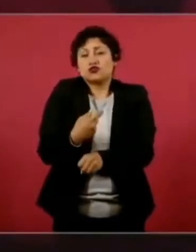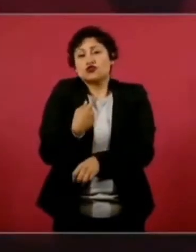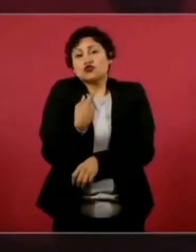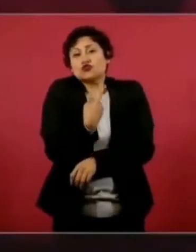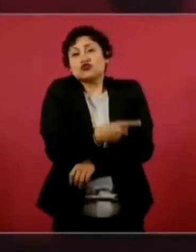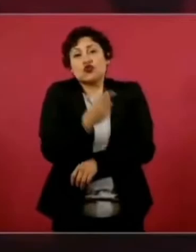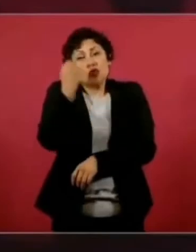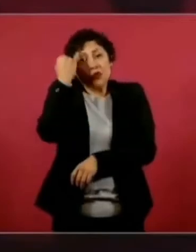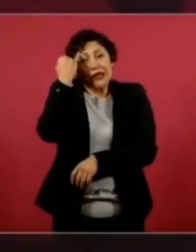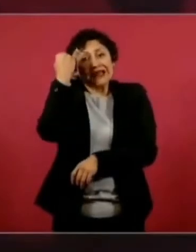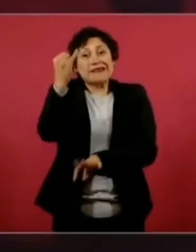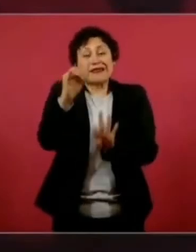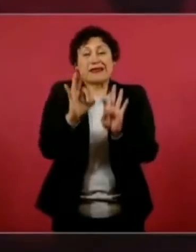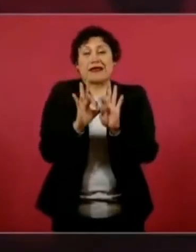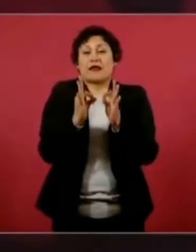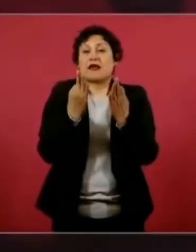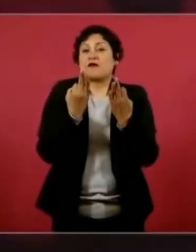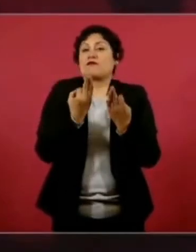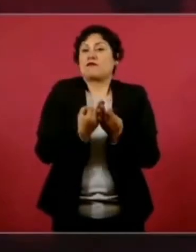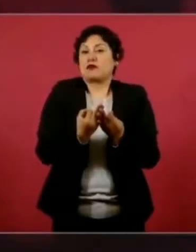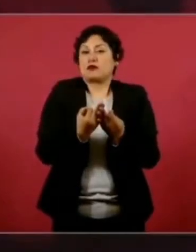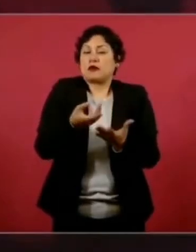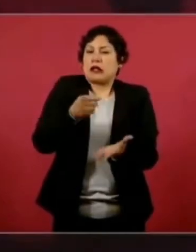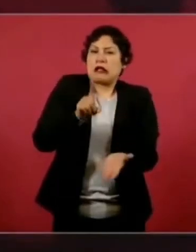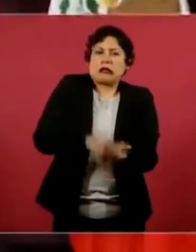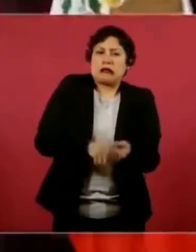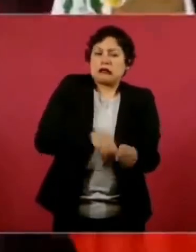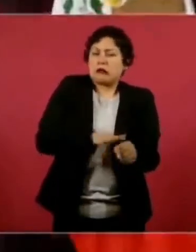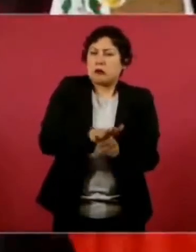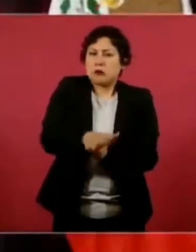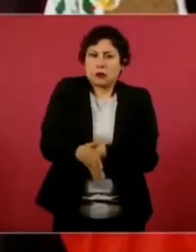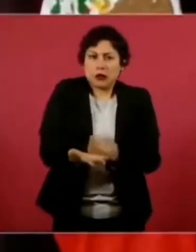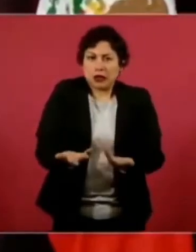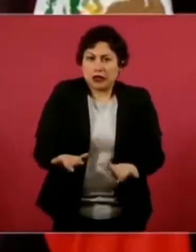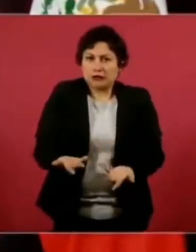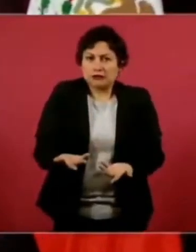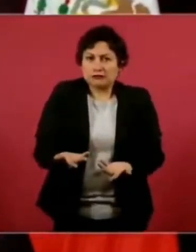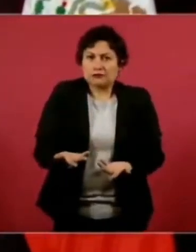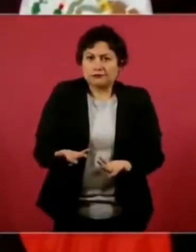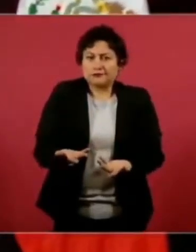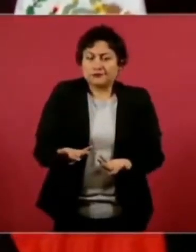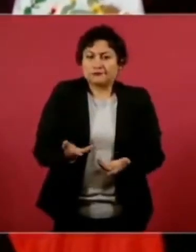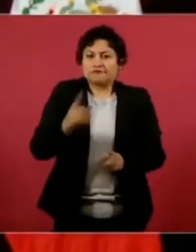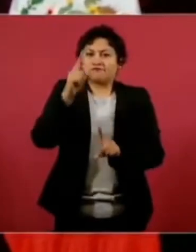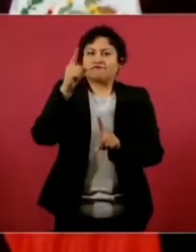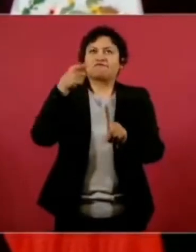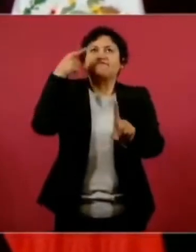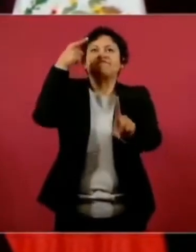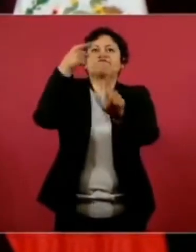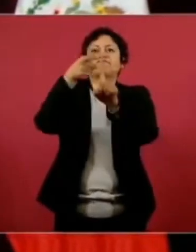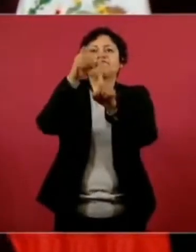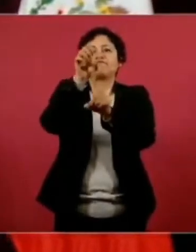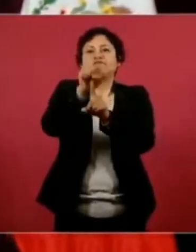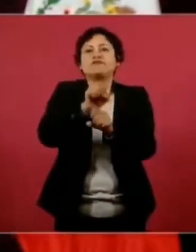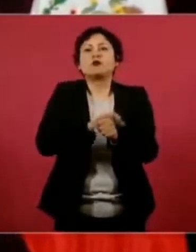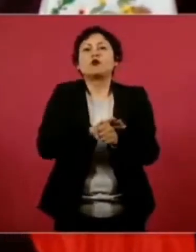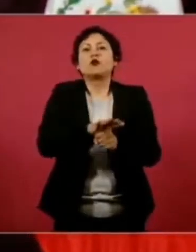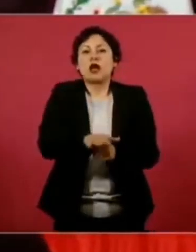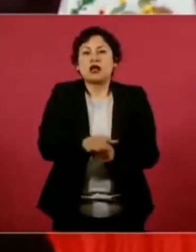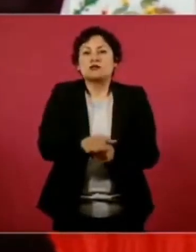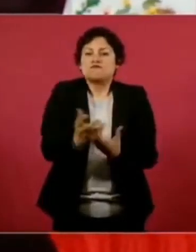que tenía como objetivo principal lo